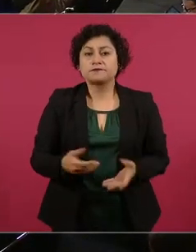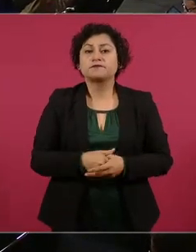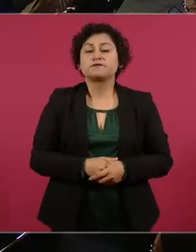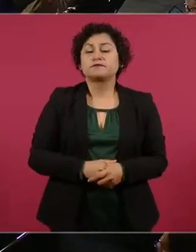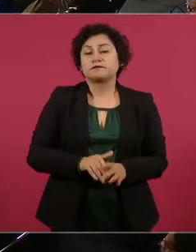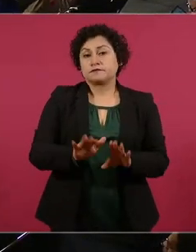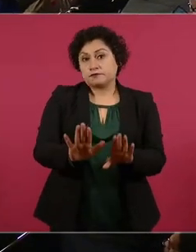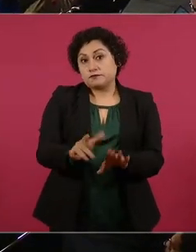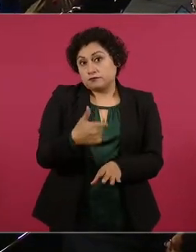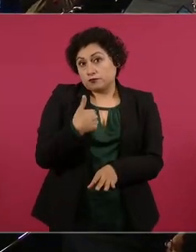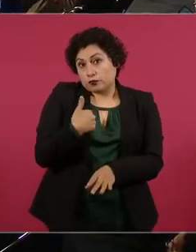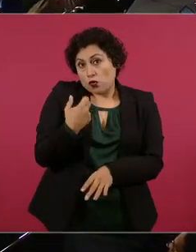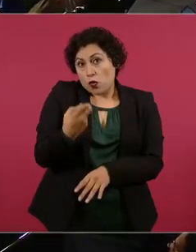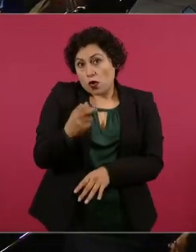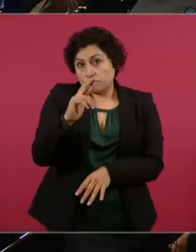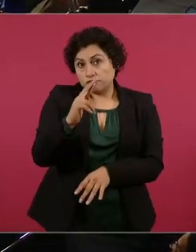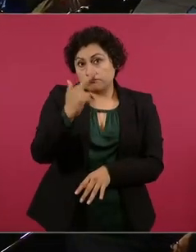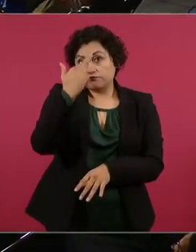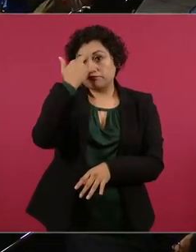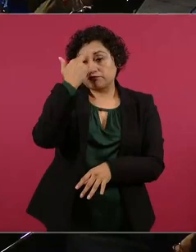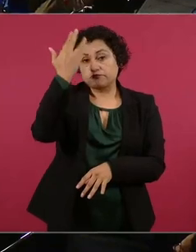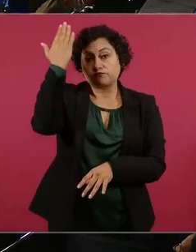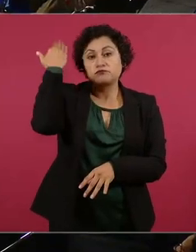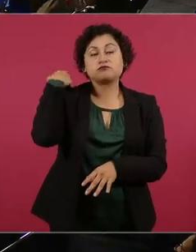además de que hubo el fraude en el 88,